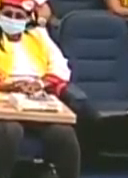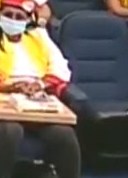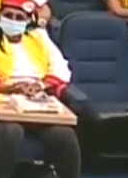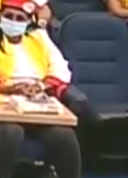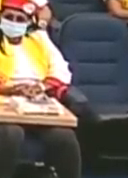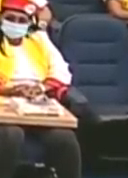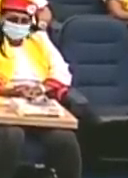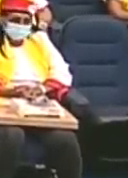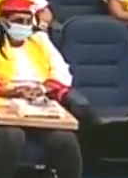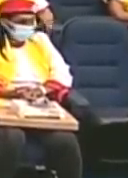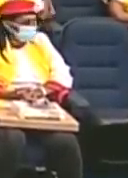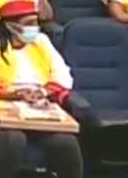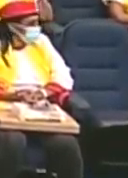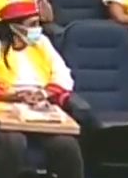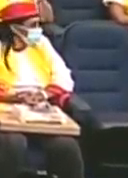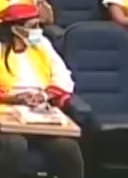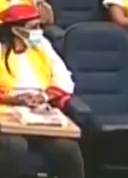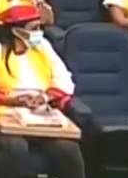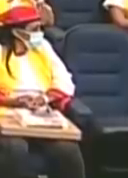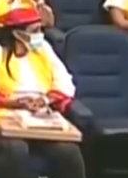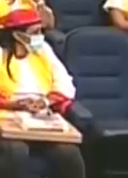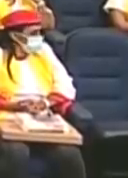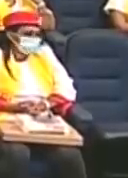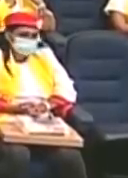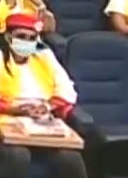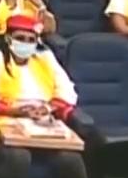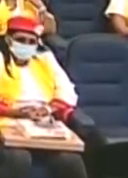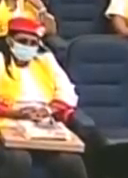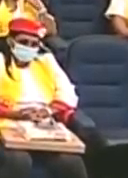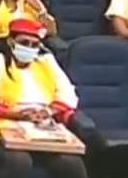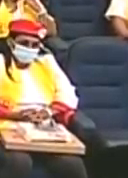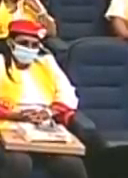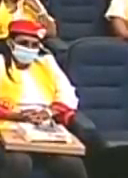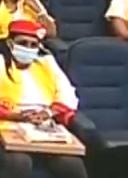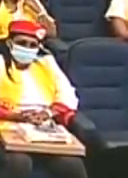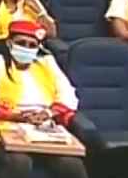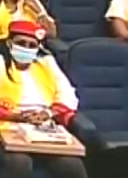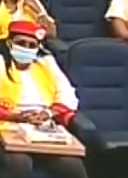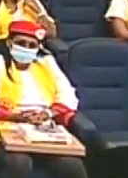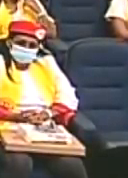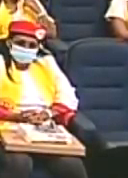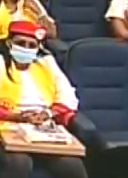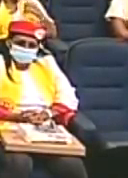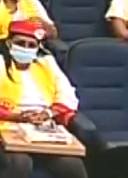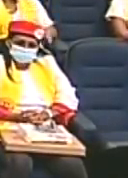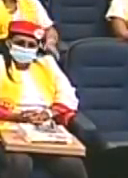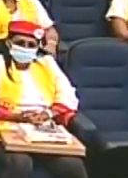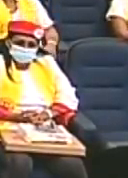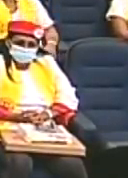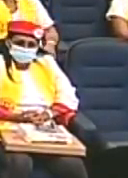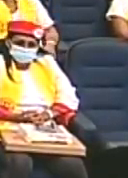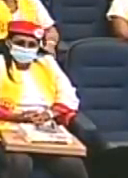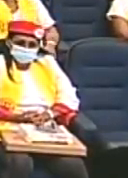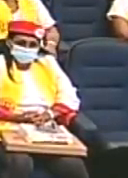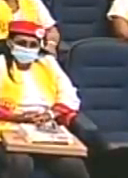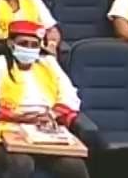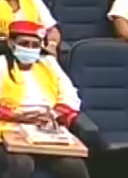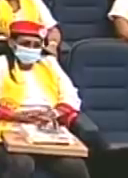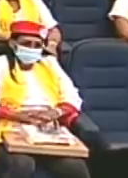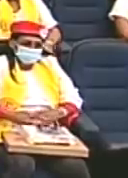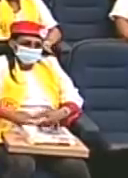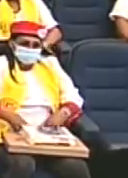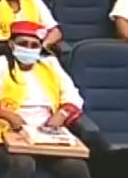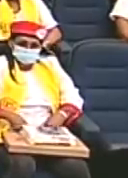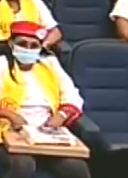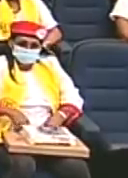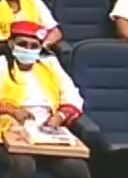Iniciamos esta transmisión desde el Teatro de la Academia Militar del Ejército en Fuerte Tiuna, en Caracas. El